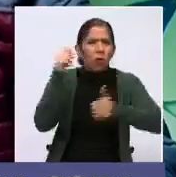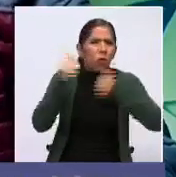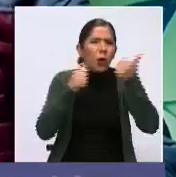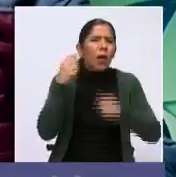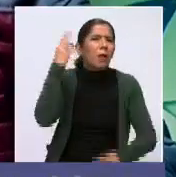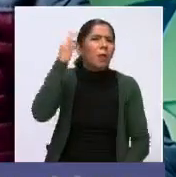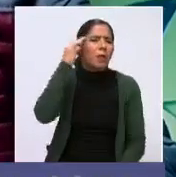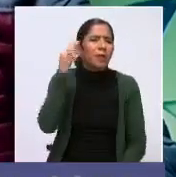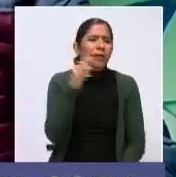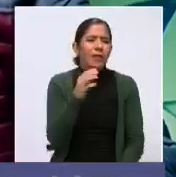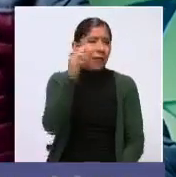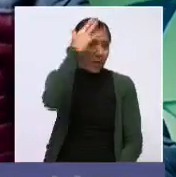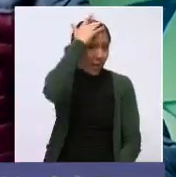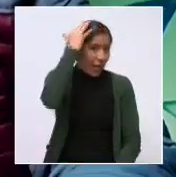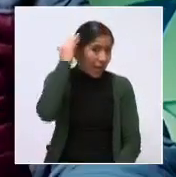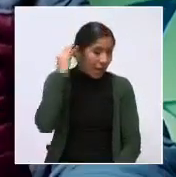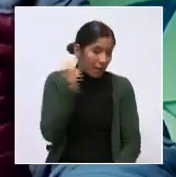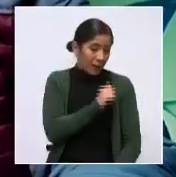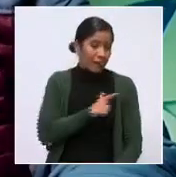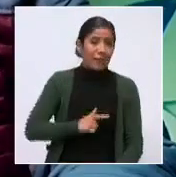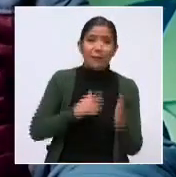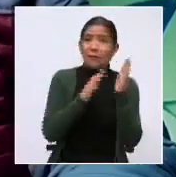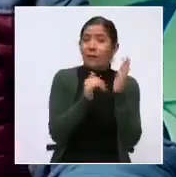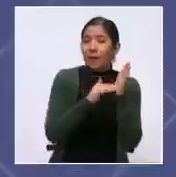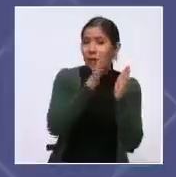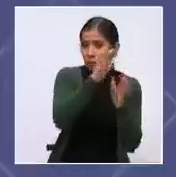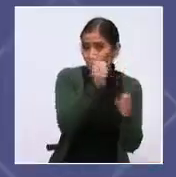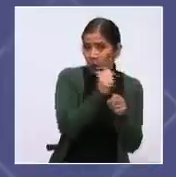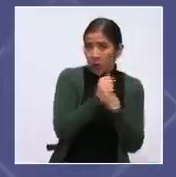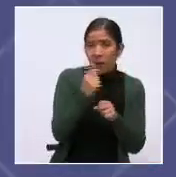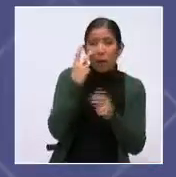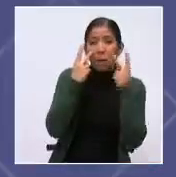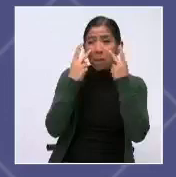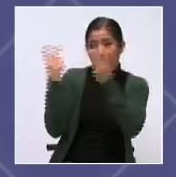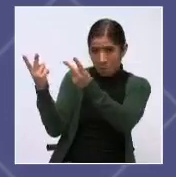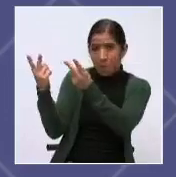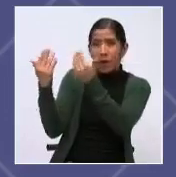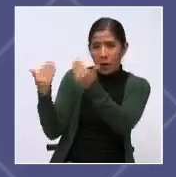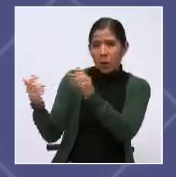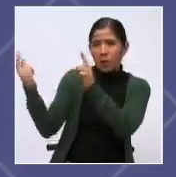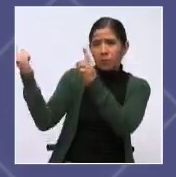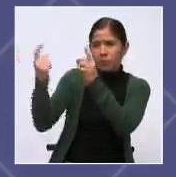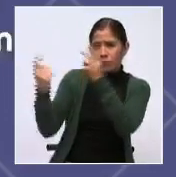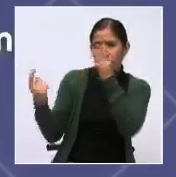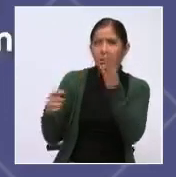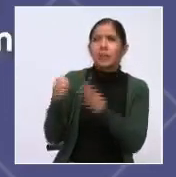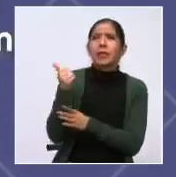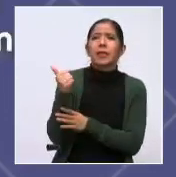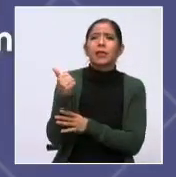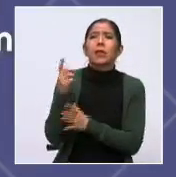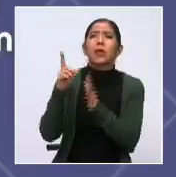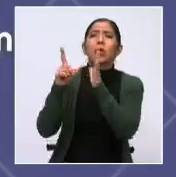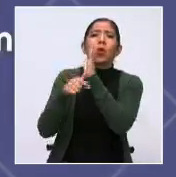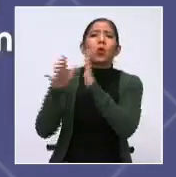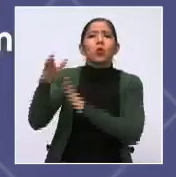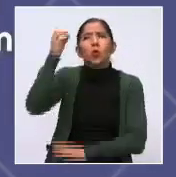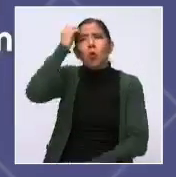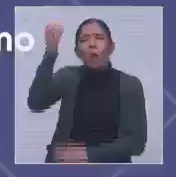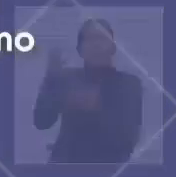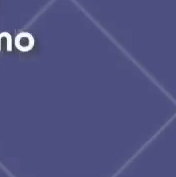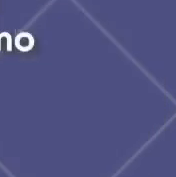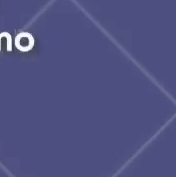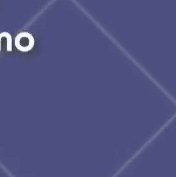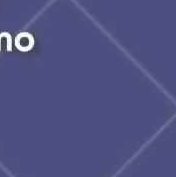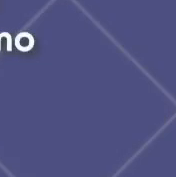falta de gestión de Bacopa. Una vez que revisemos estos 10 puntos, me gustaría conocer su apreciación al respecto